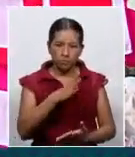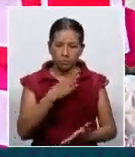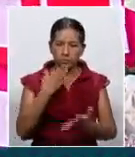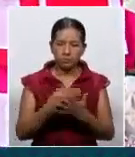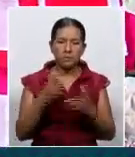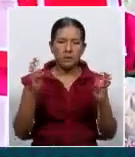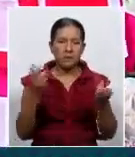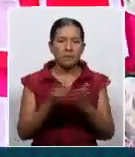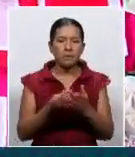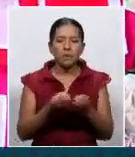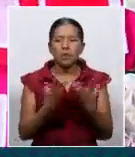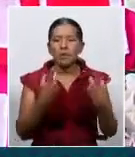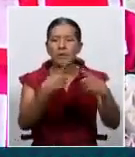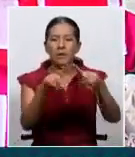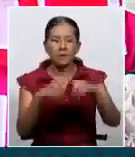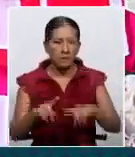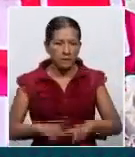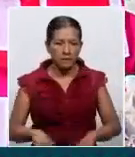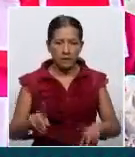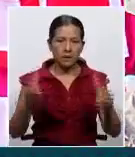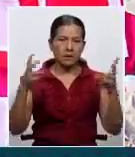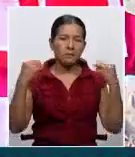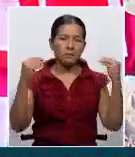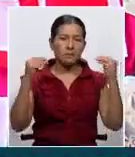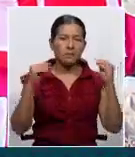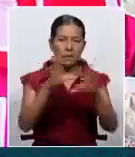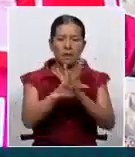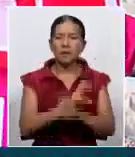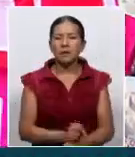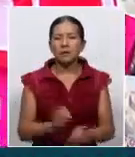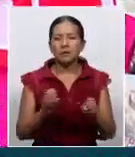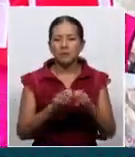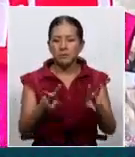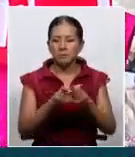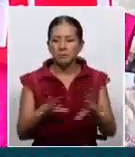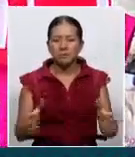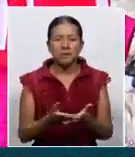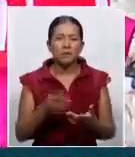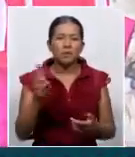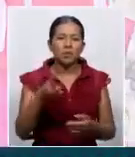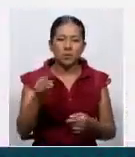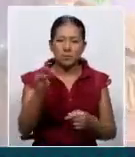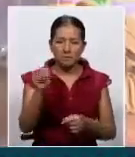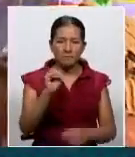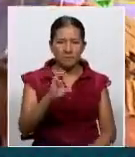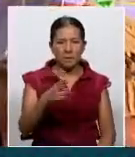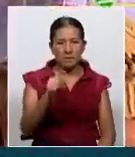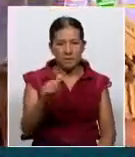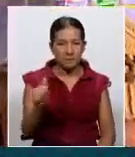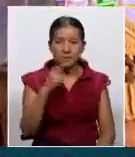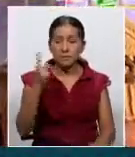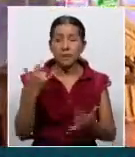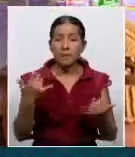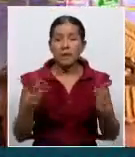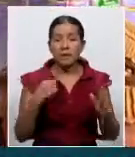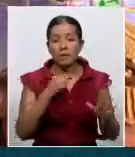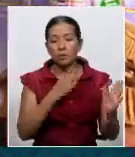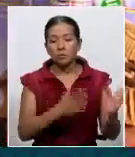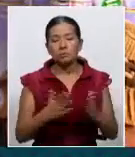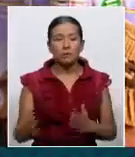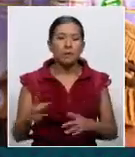diferentes precios que se tienen en la venta de las tradicionales mesas que se realizan los martes de Chaya. Aquí lo preparamos y